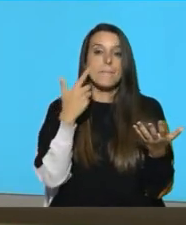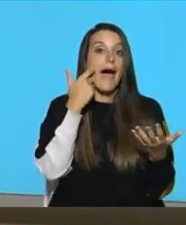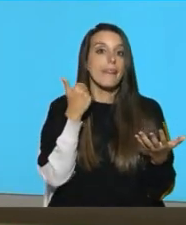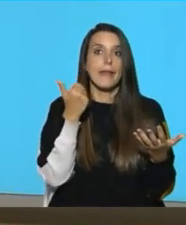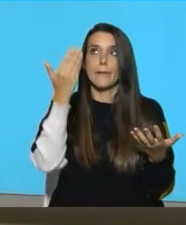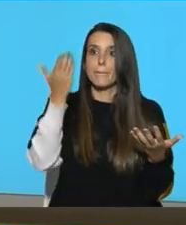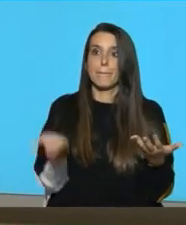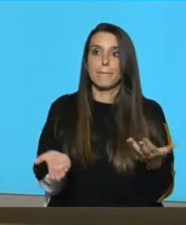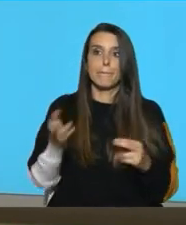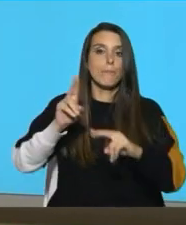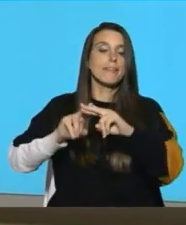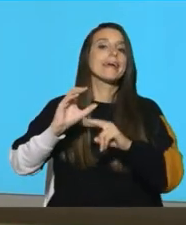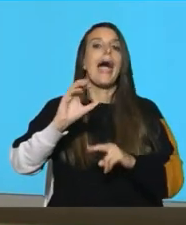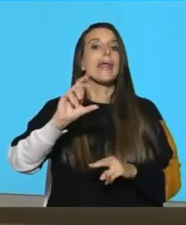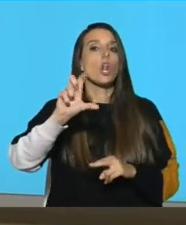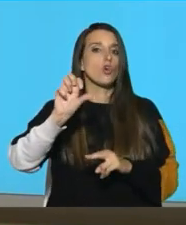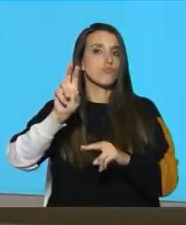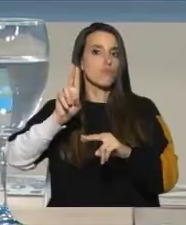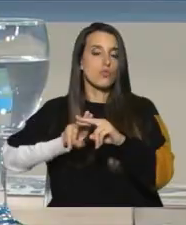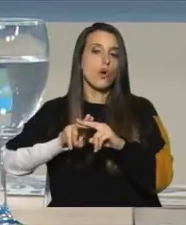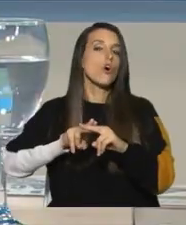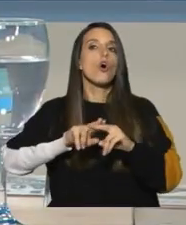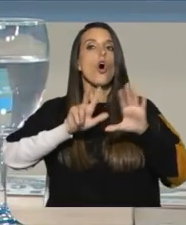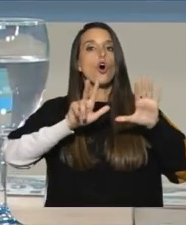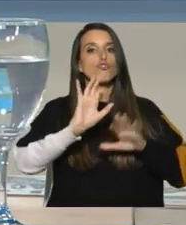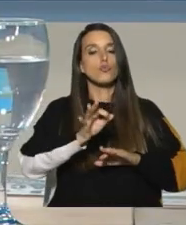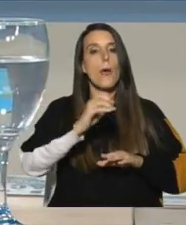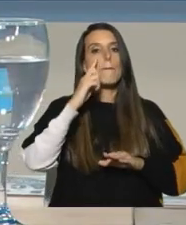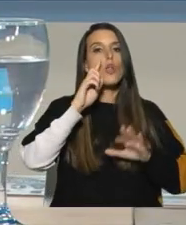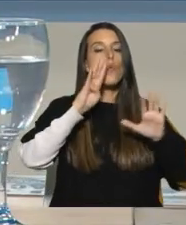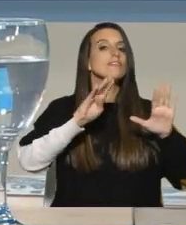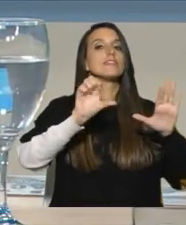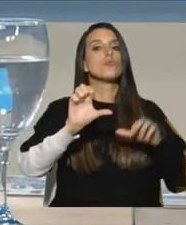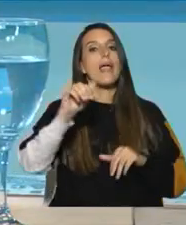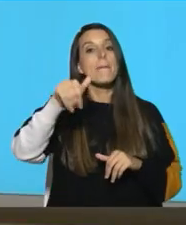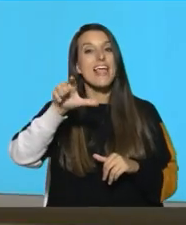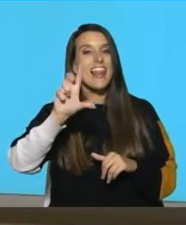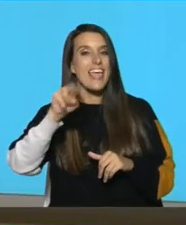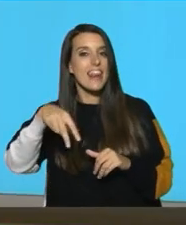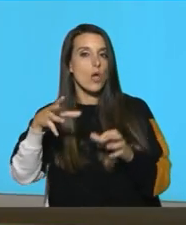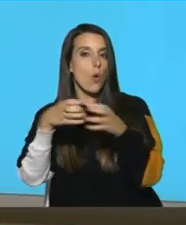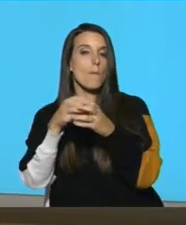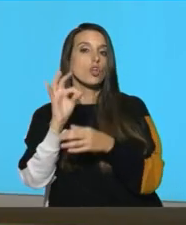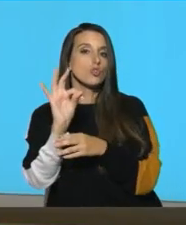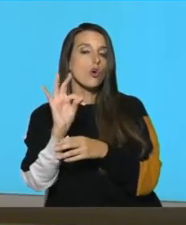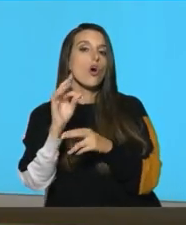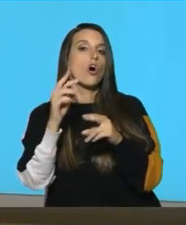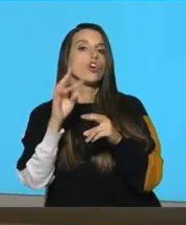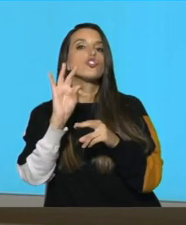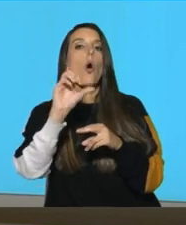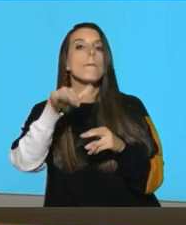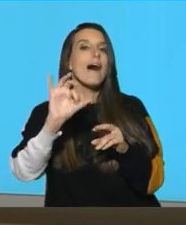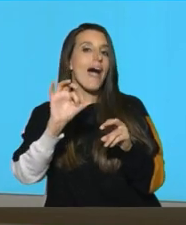sin don Carlos. 8 de octubre de 1969, el MLN de Tupamaros, entre comillas, toma la ciudad de